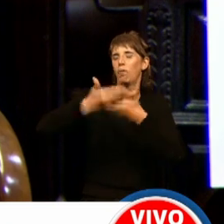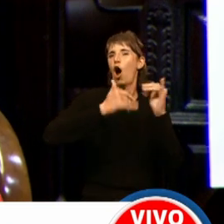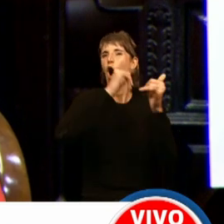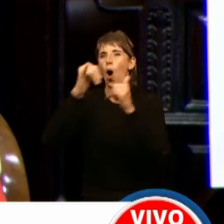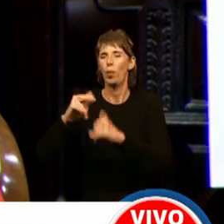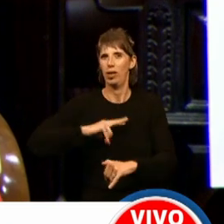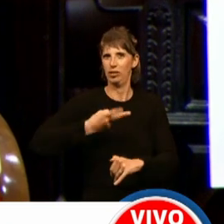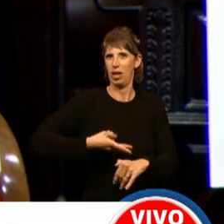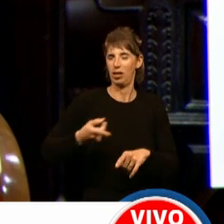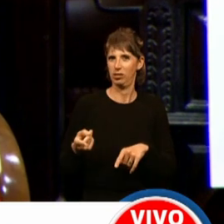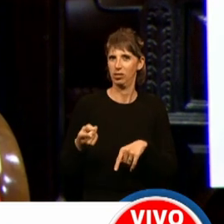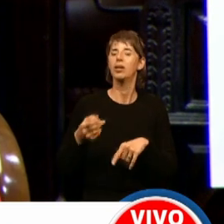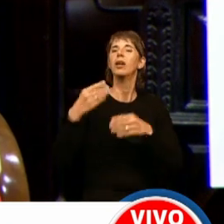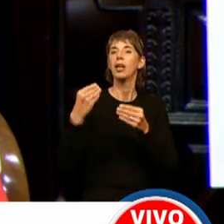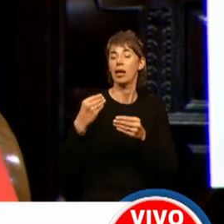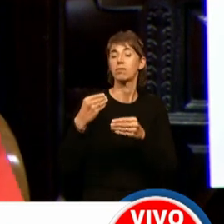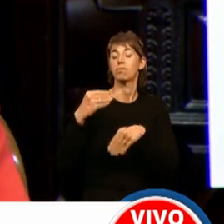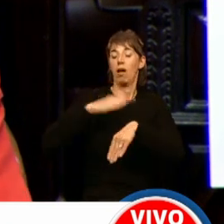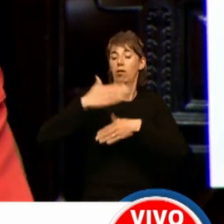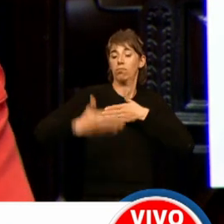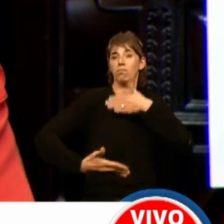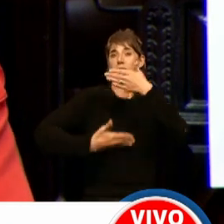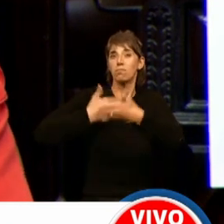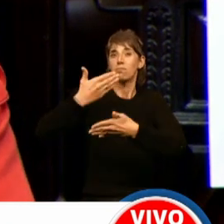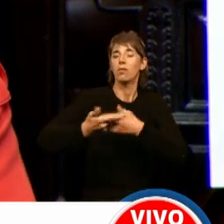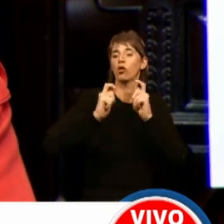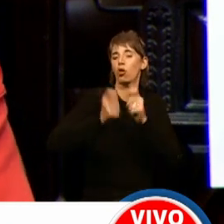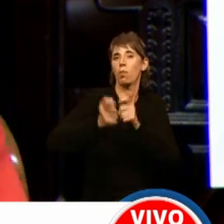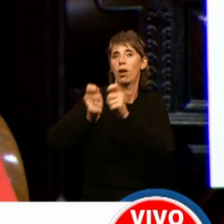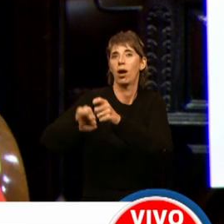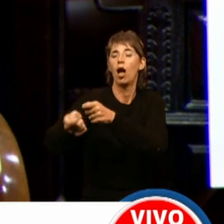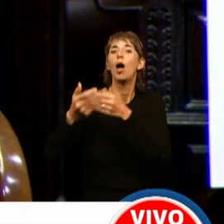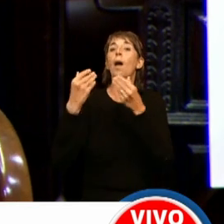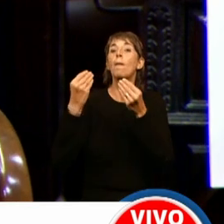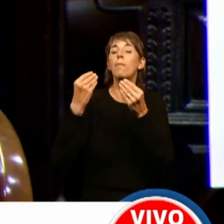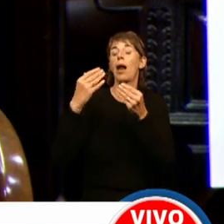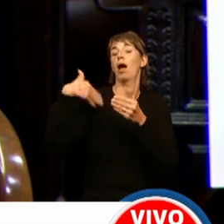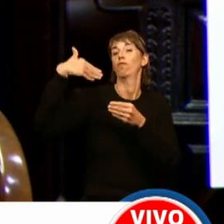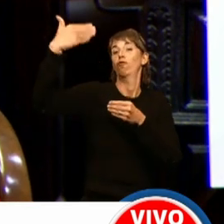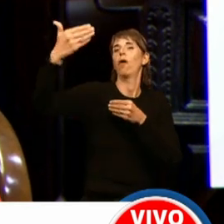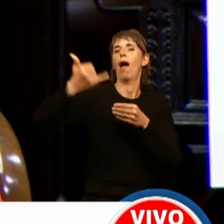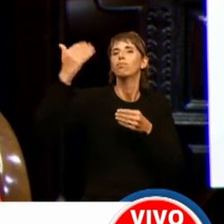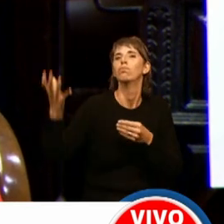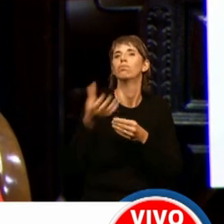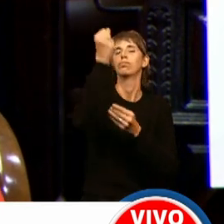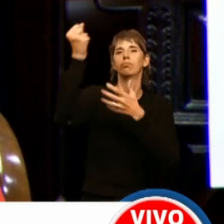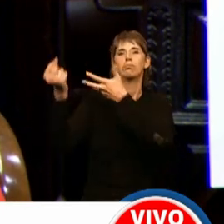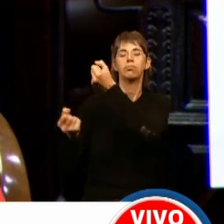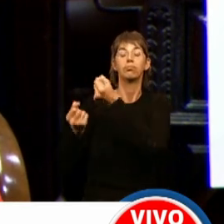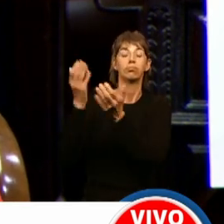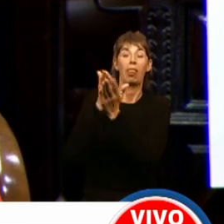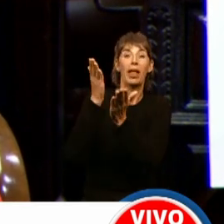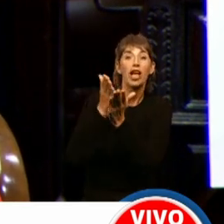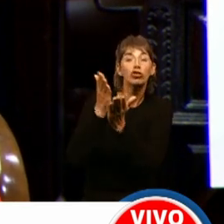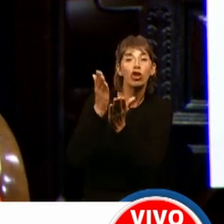causas de generación en generación para que de una vez por todas seamos sujetas de derechos y accedamos a todos ellos